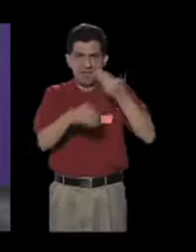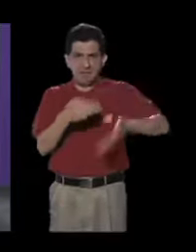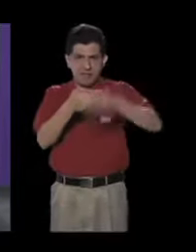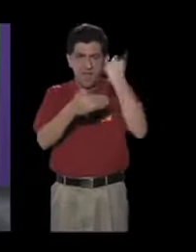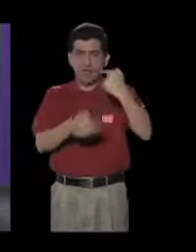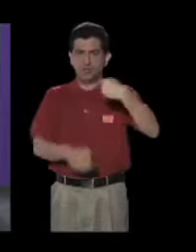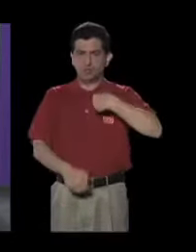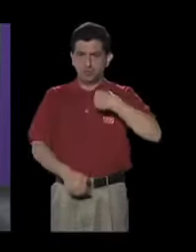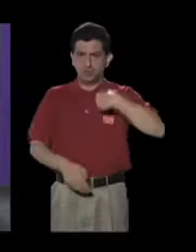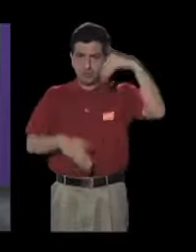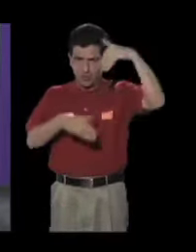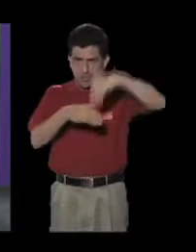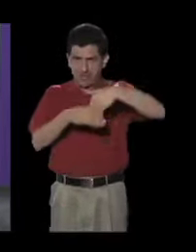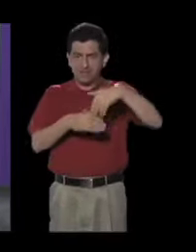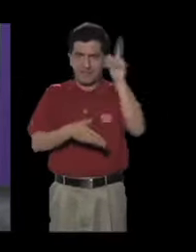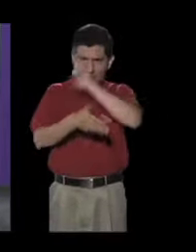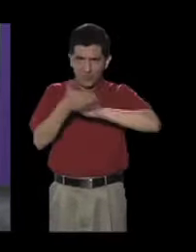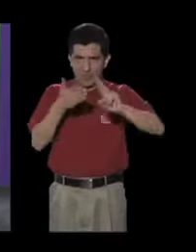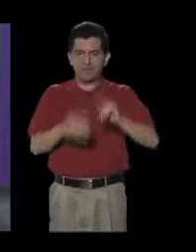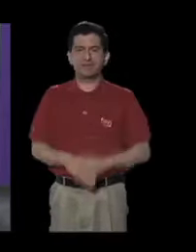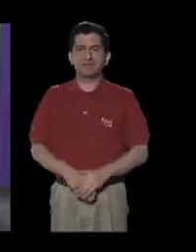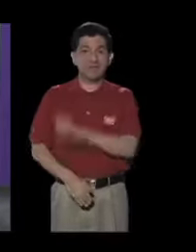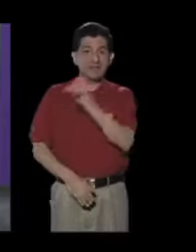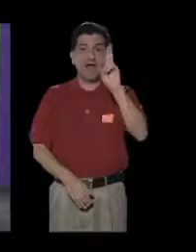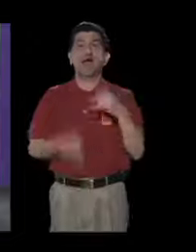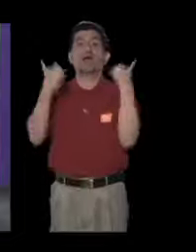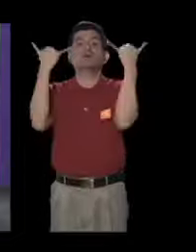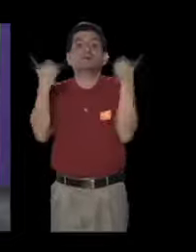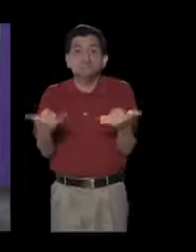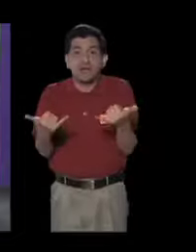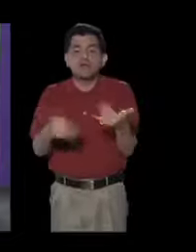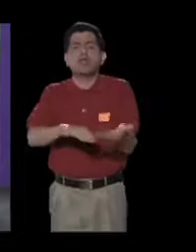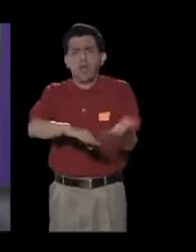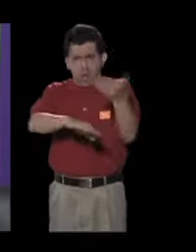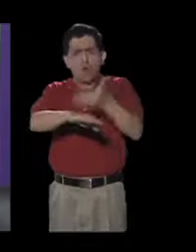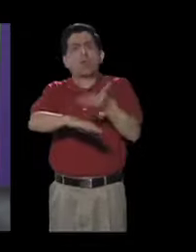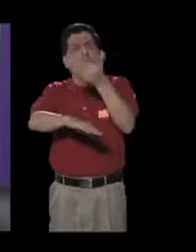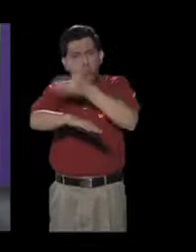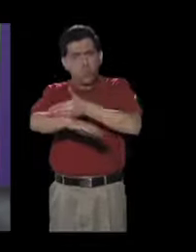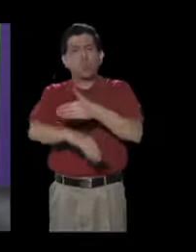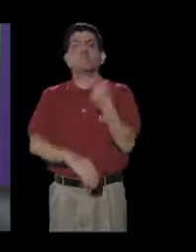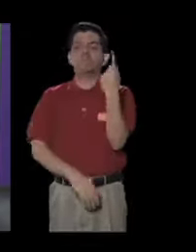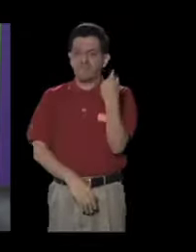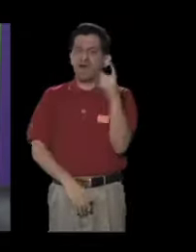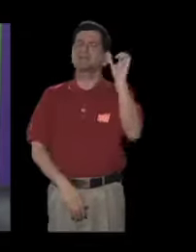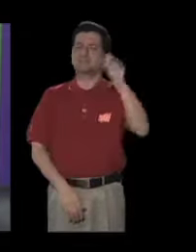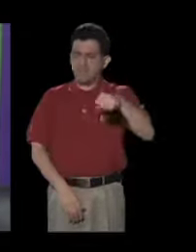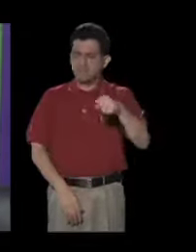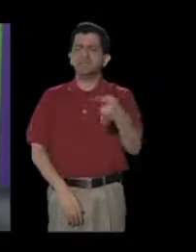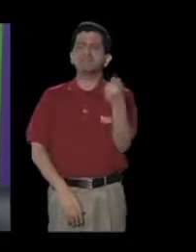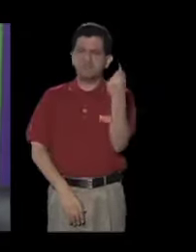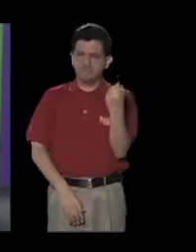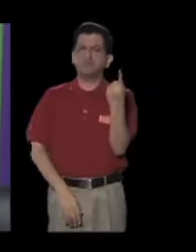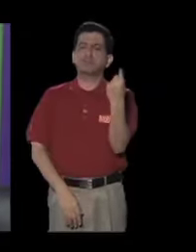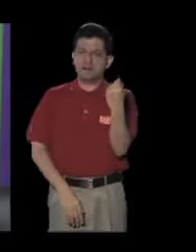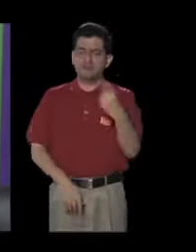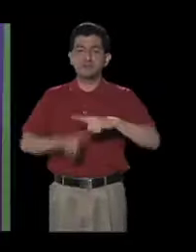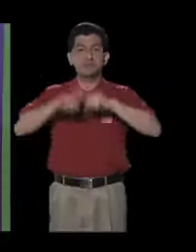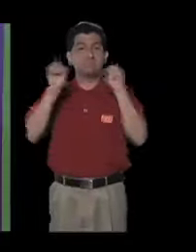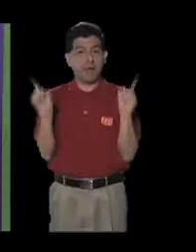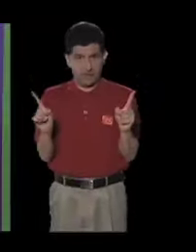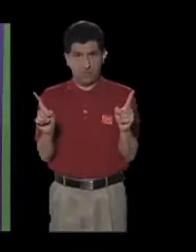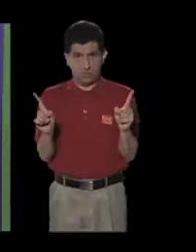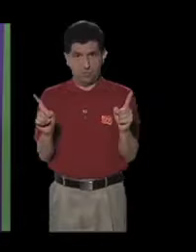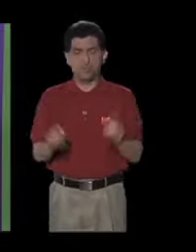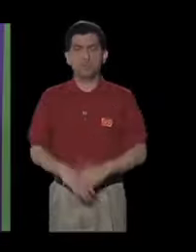hace 20 años, por ejemplo, cuando yo entré a la universidad, a la Costa Rica de ahora, se ha avanzado muchísimo, falta muchísimo